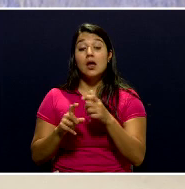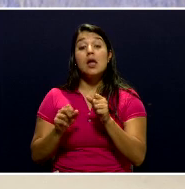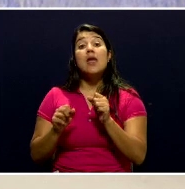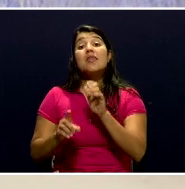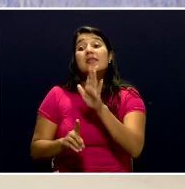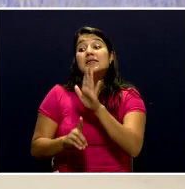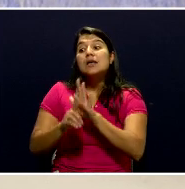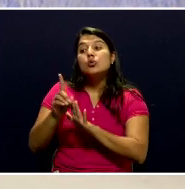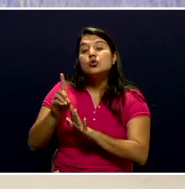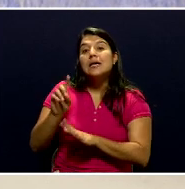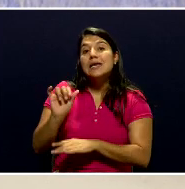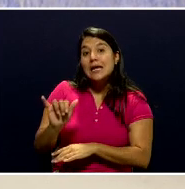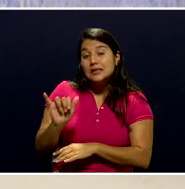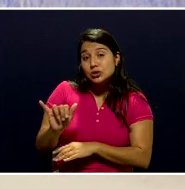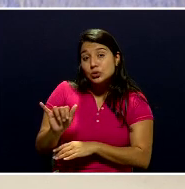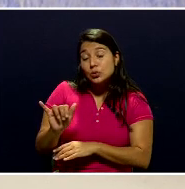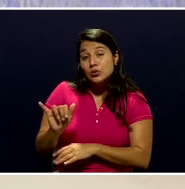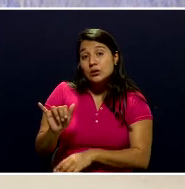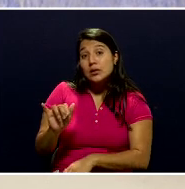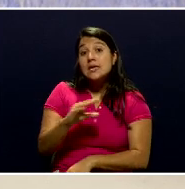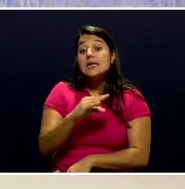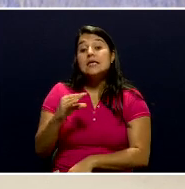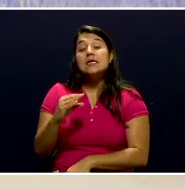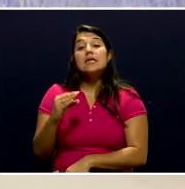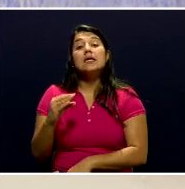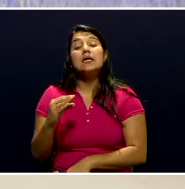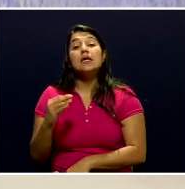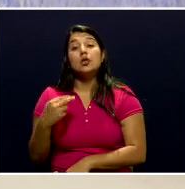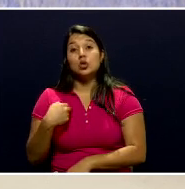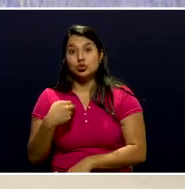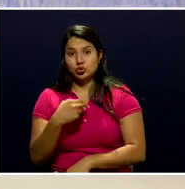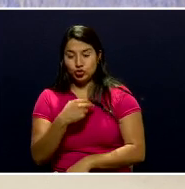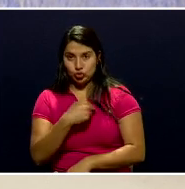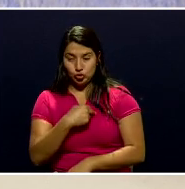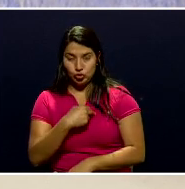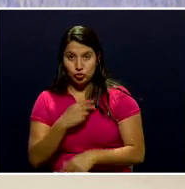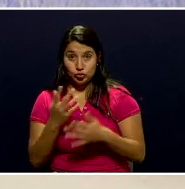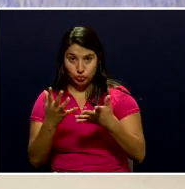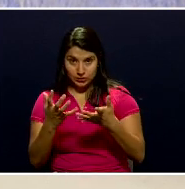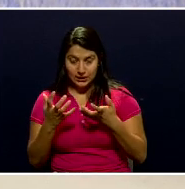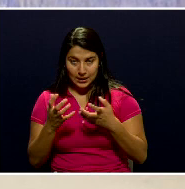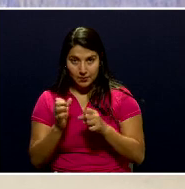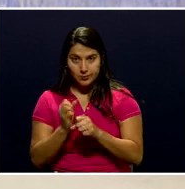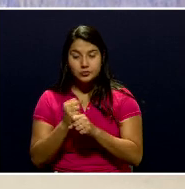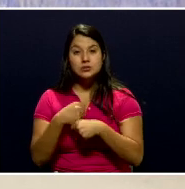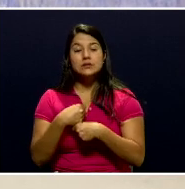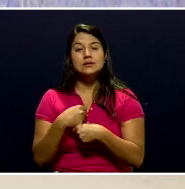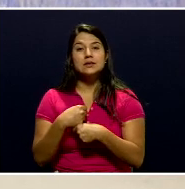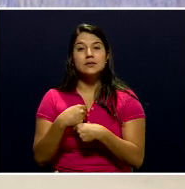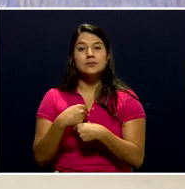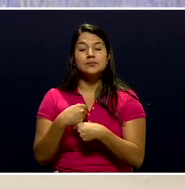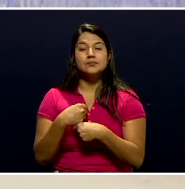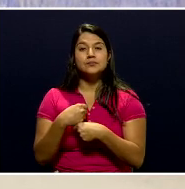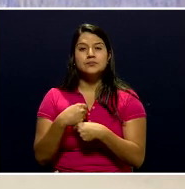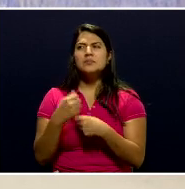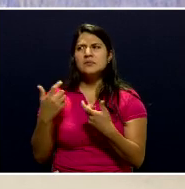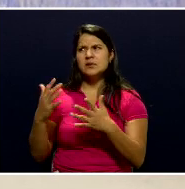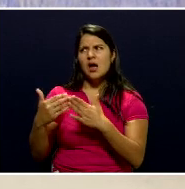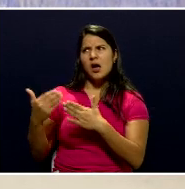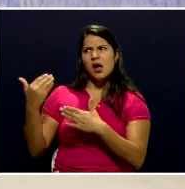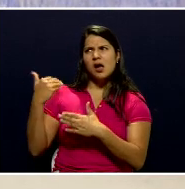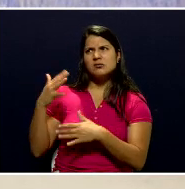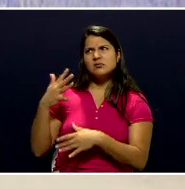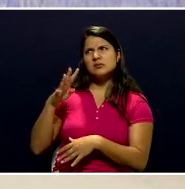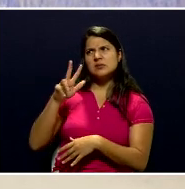desarrollamos eso, y lo que hacemos, y ya lo habíamos estado haciendo incluso previo a estos años 30 y por